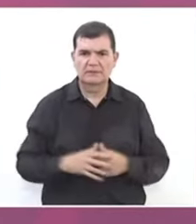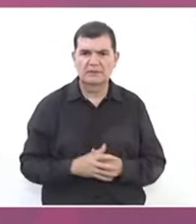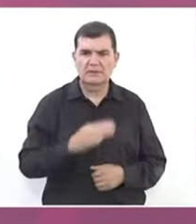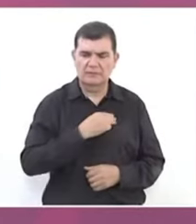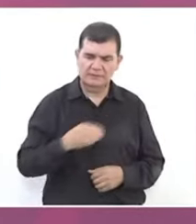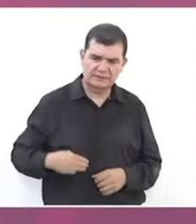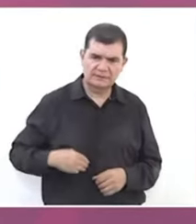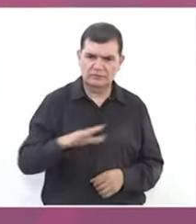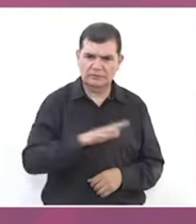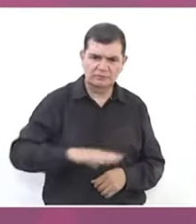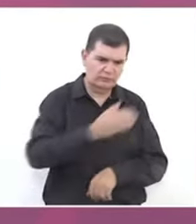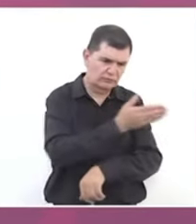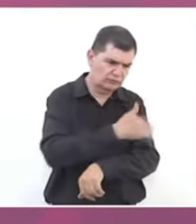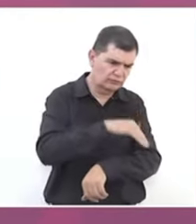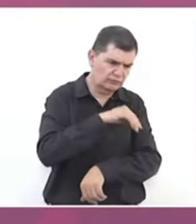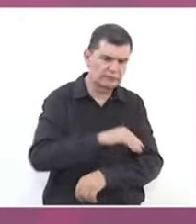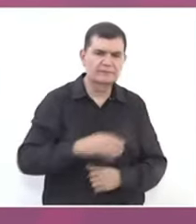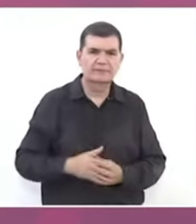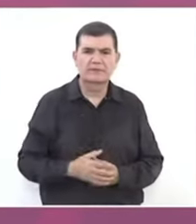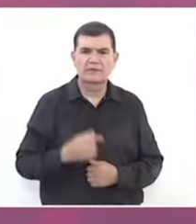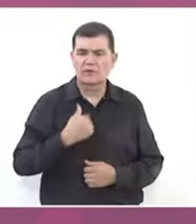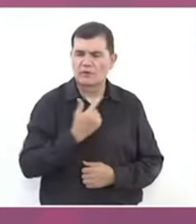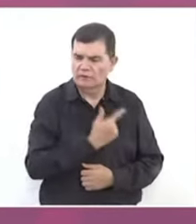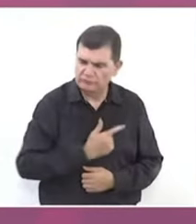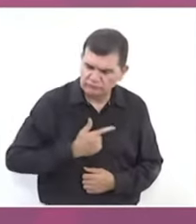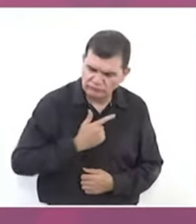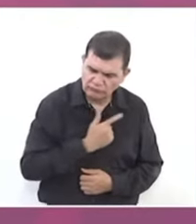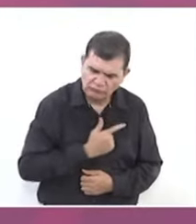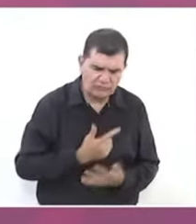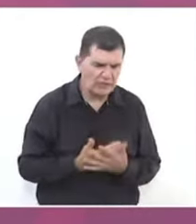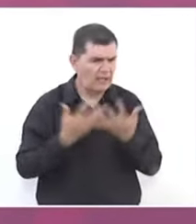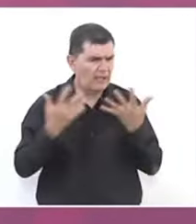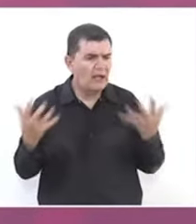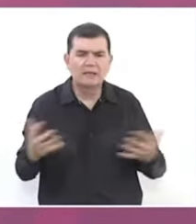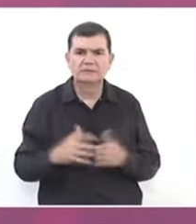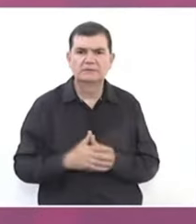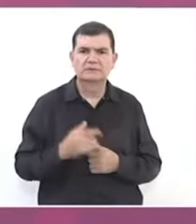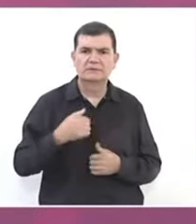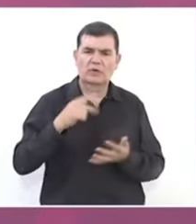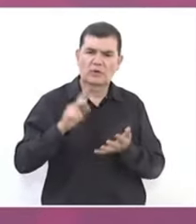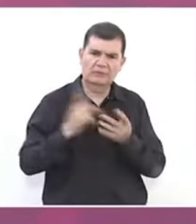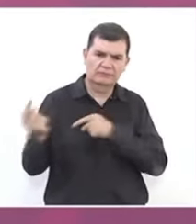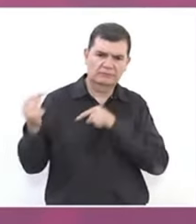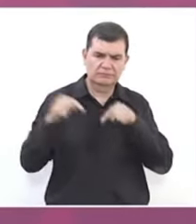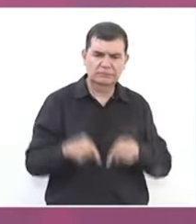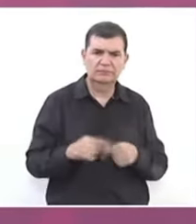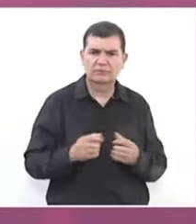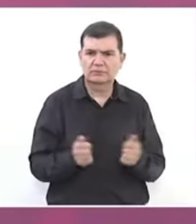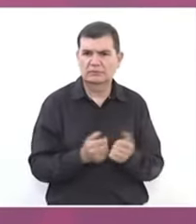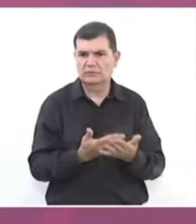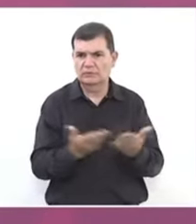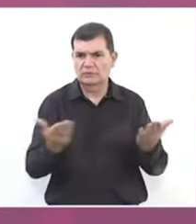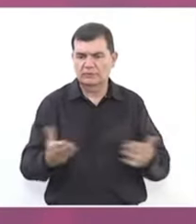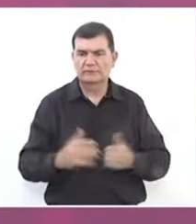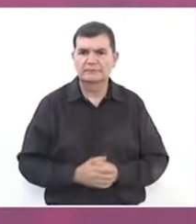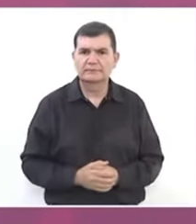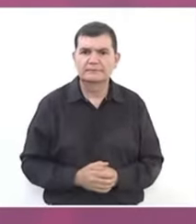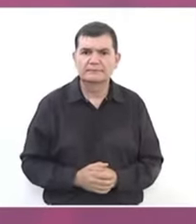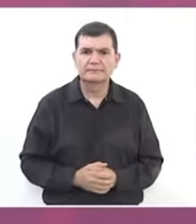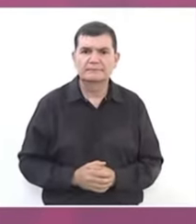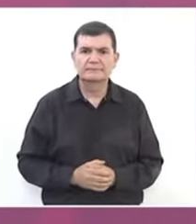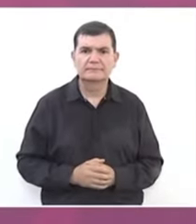municipios de la Costa Chica. Me da mucho gusto estar de nuevo con ustedes.